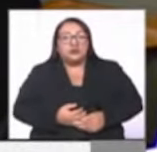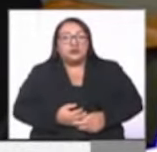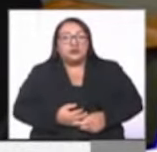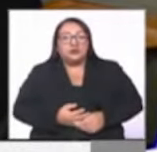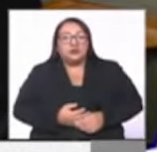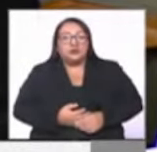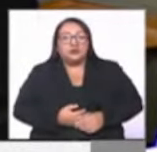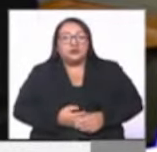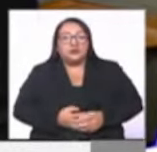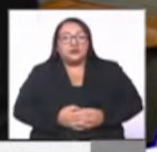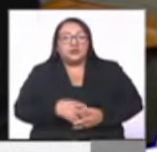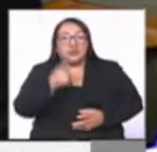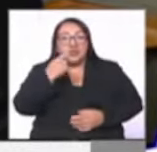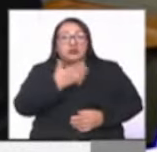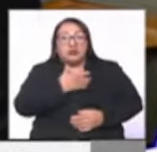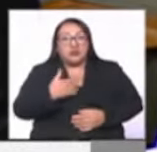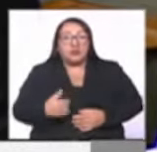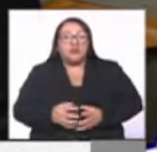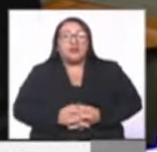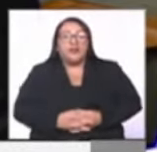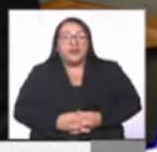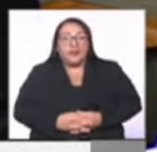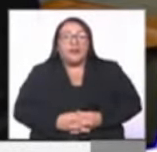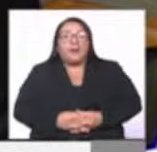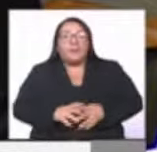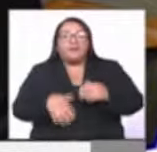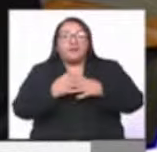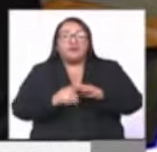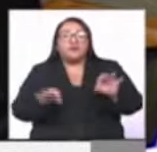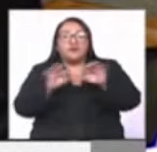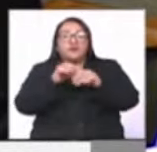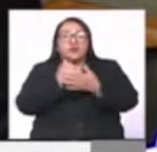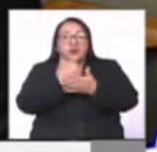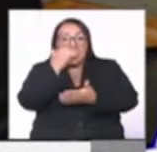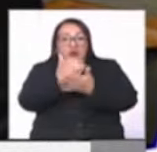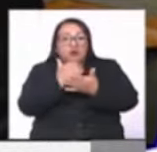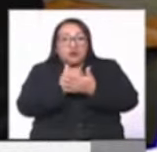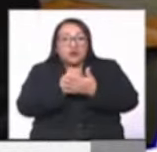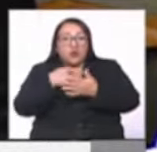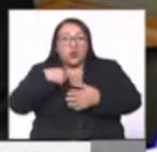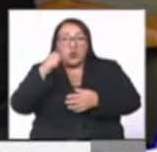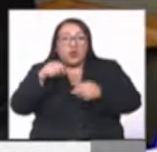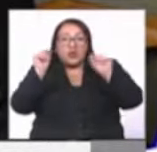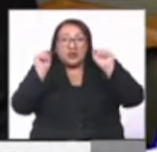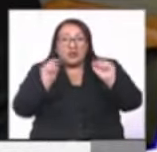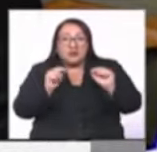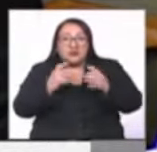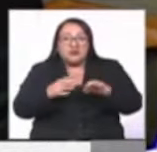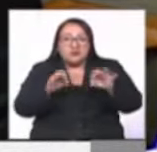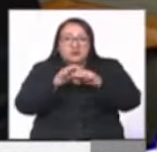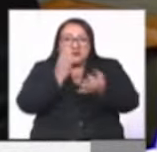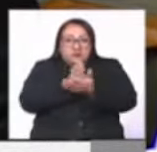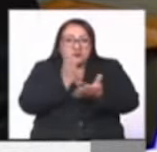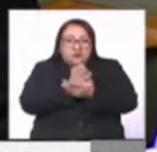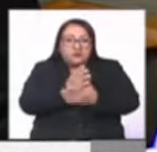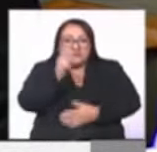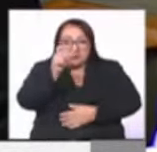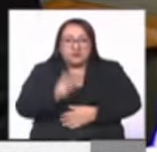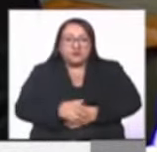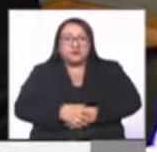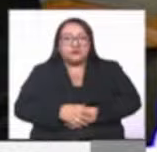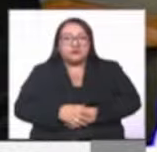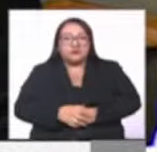aludido señor presidente no obstante la abundancia de argumentos jurídicos pese a la contundencia de las razones